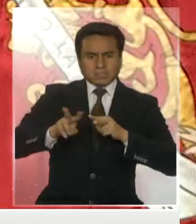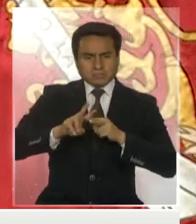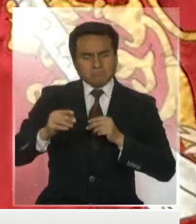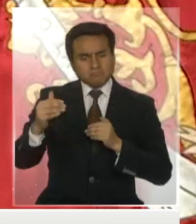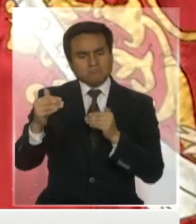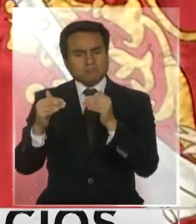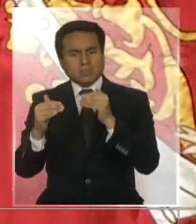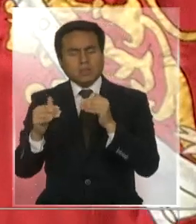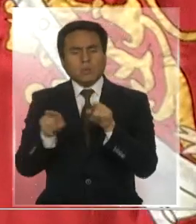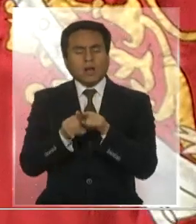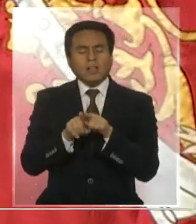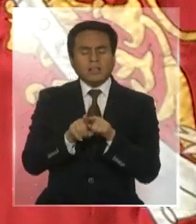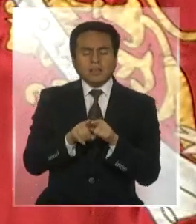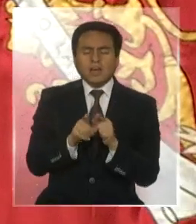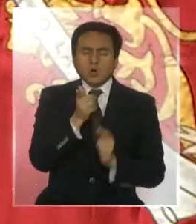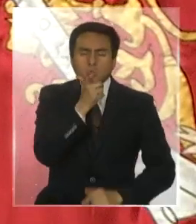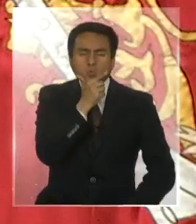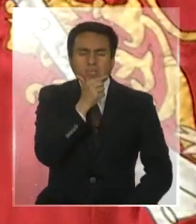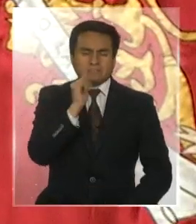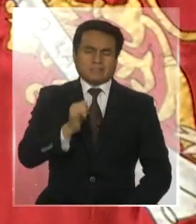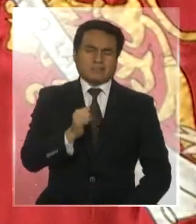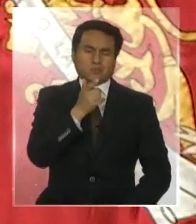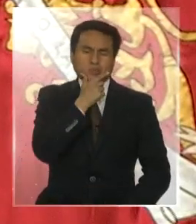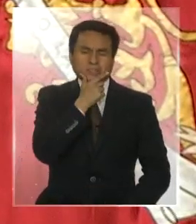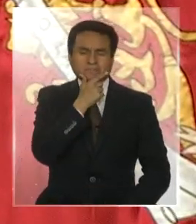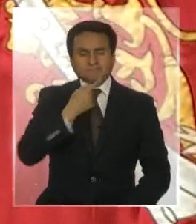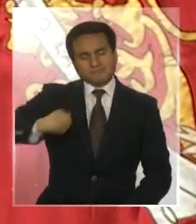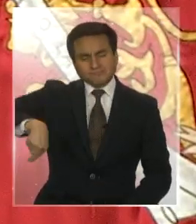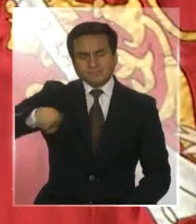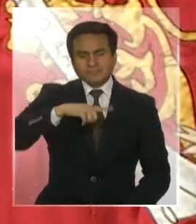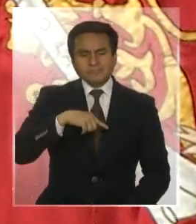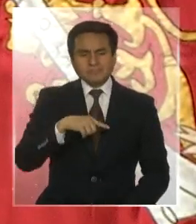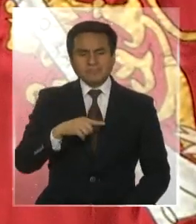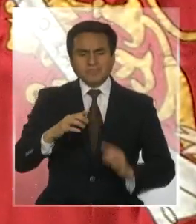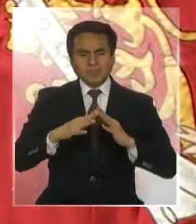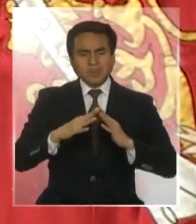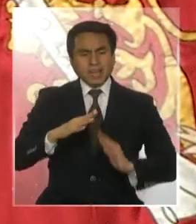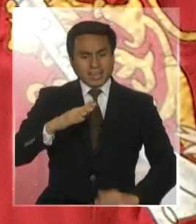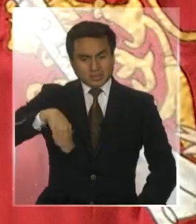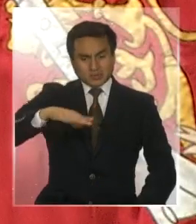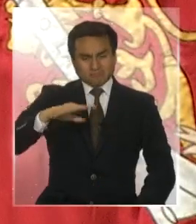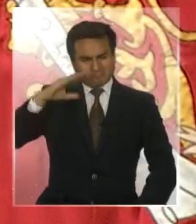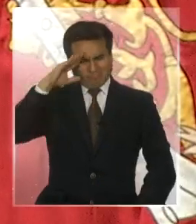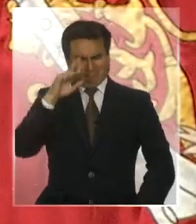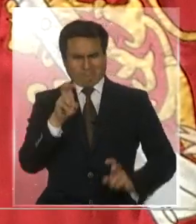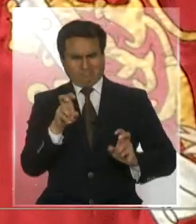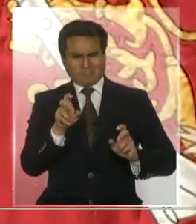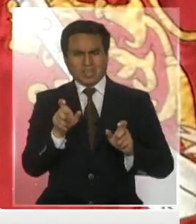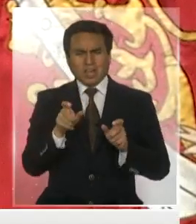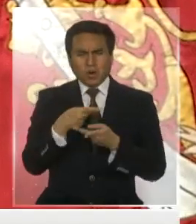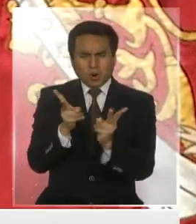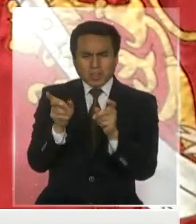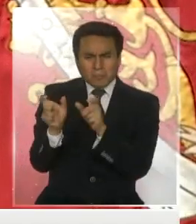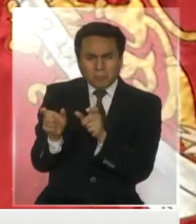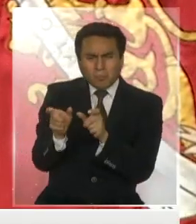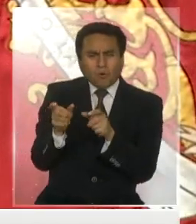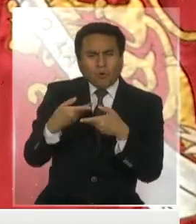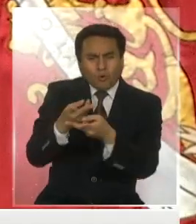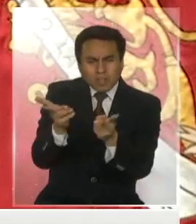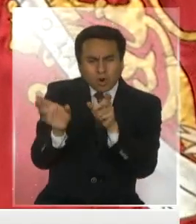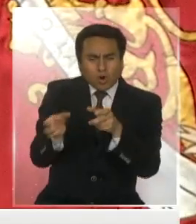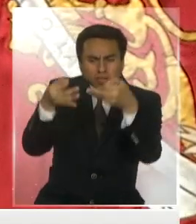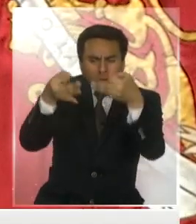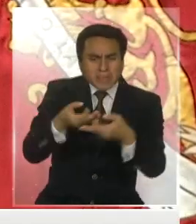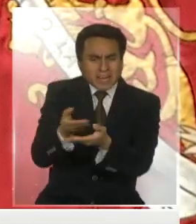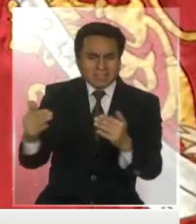recibiendo. Sí nos merece algunas dudas, porque destinar a las Fuerzas Armadas a tareas de orden público, de seguridad,